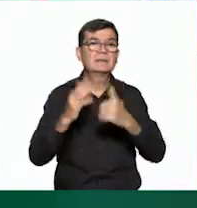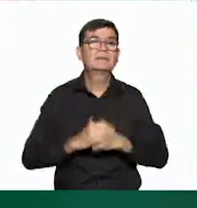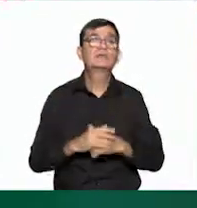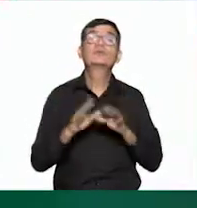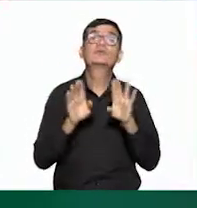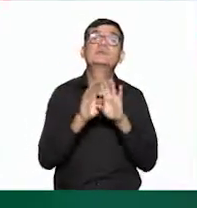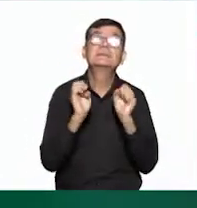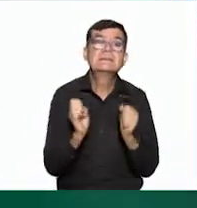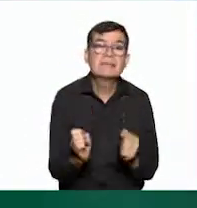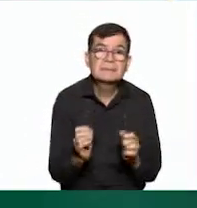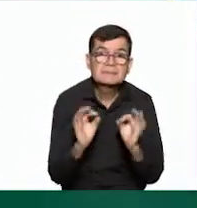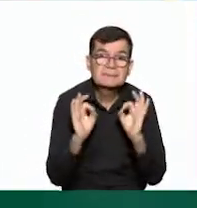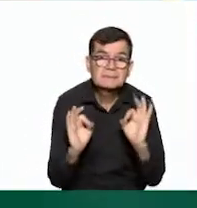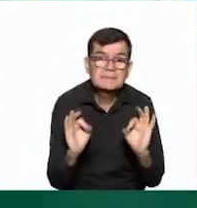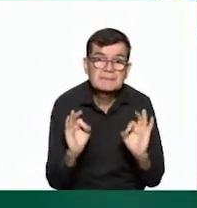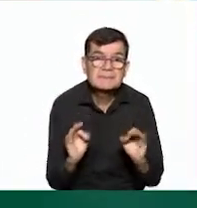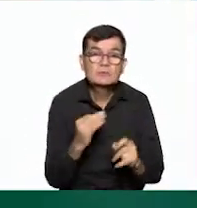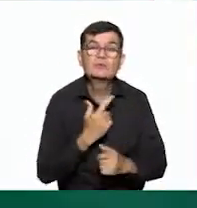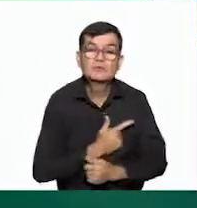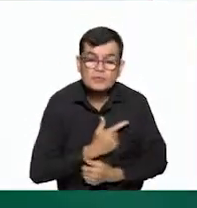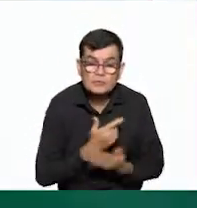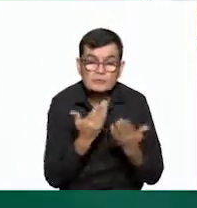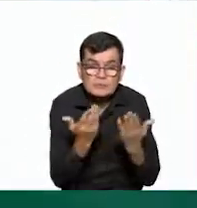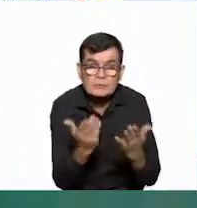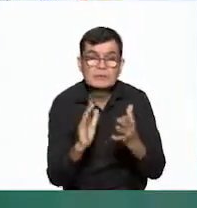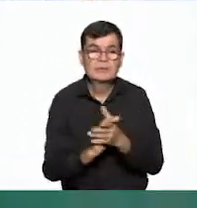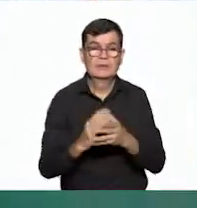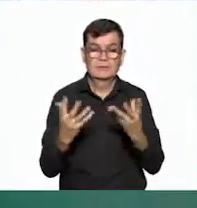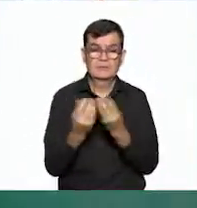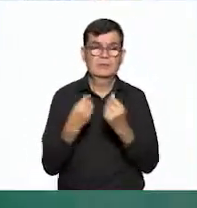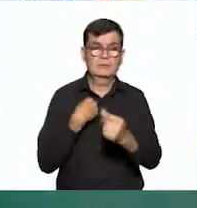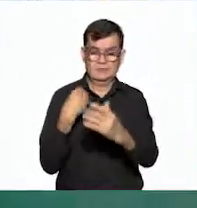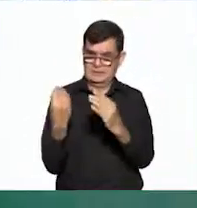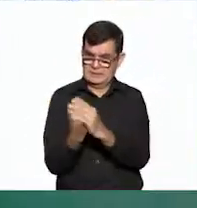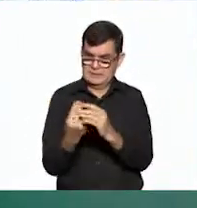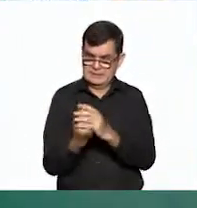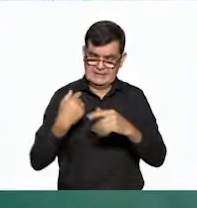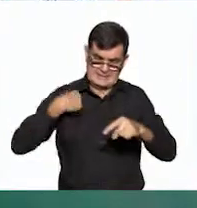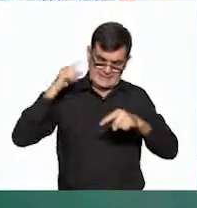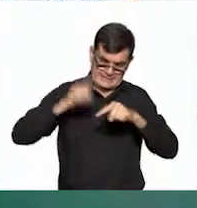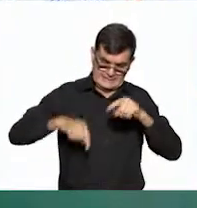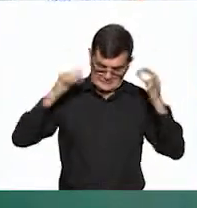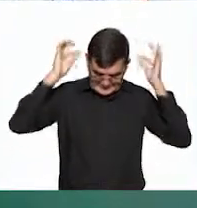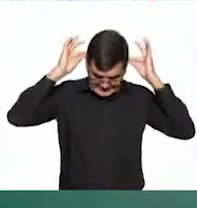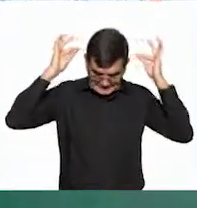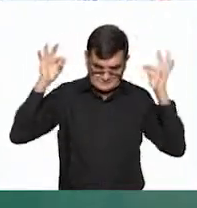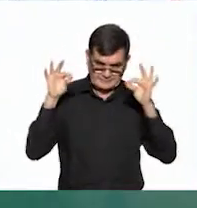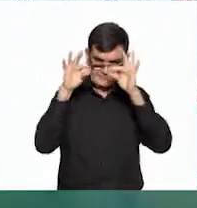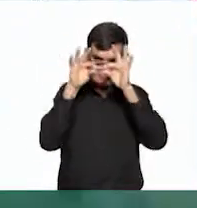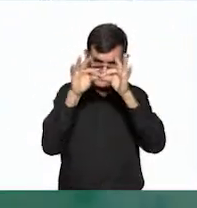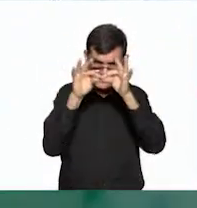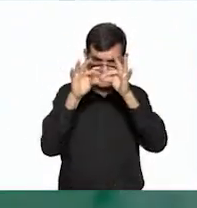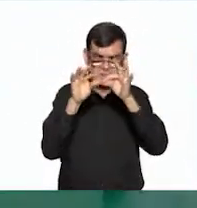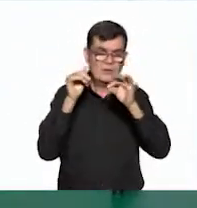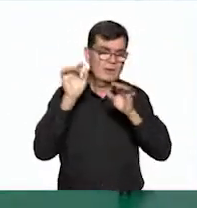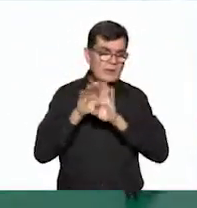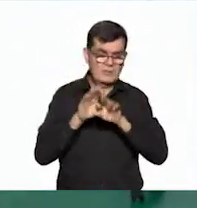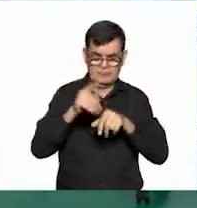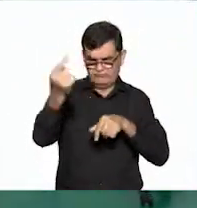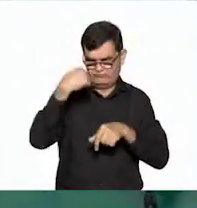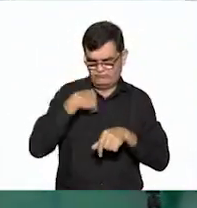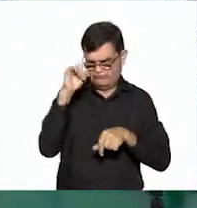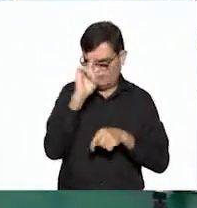¿Cómo estás? Qué gusto tenerte aquí en la clase. Nos vamos a quitar, me voy a quitar el cubrebocas siempre, siguiendo